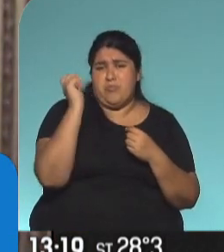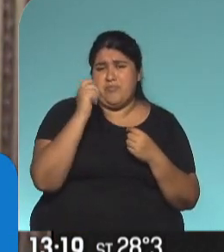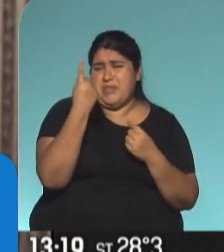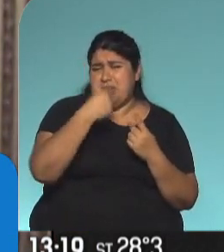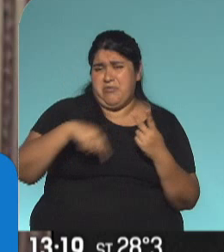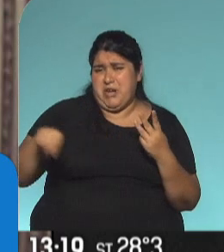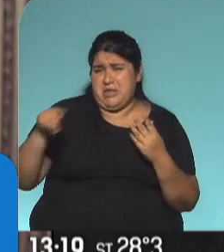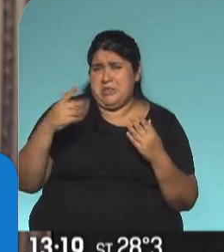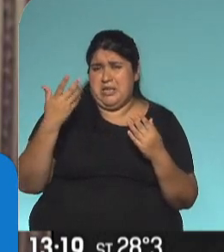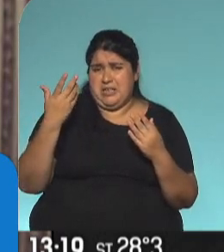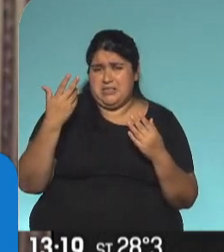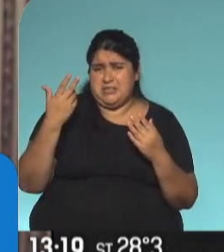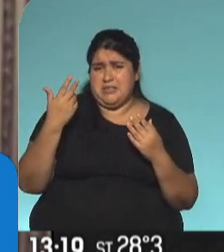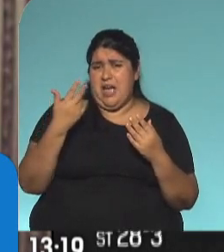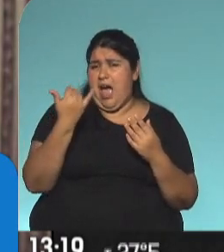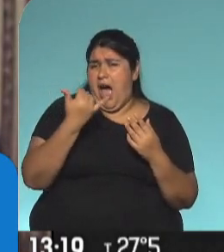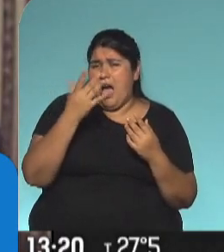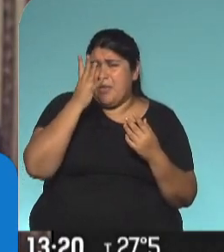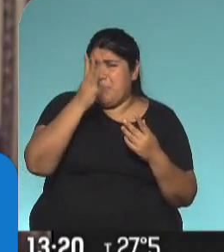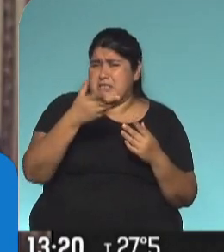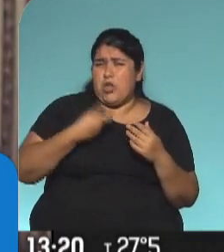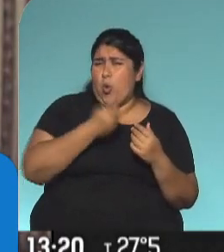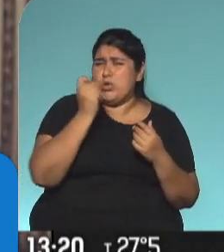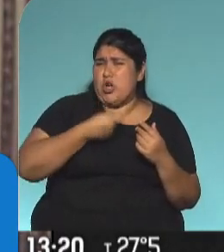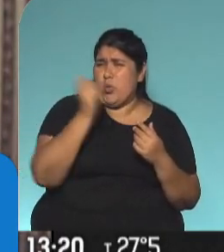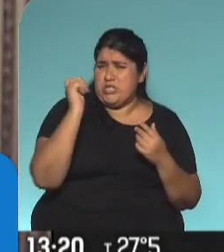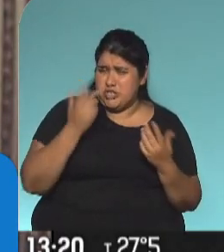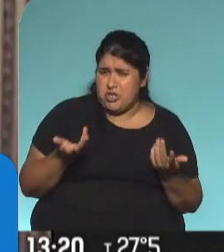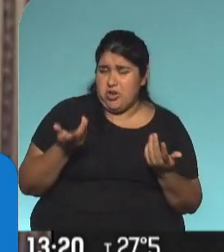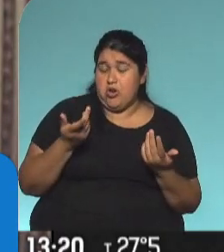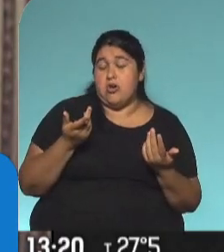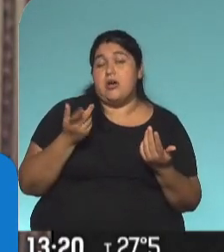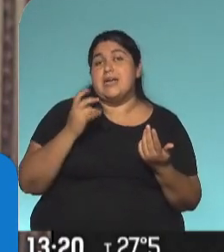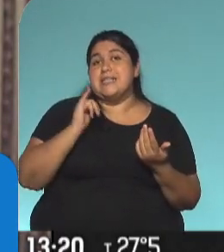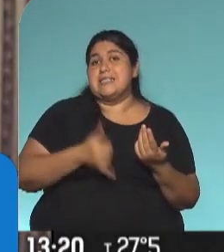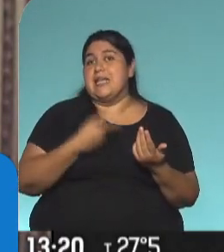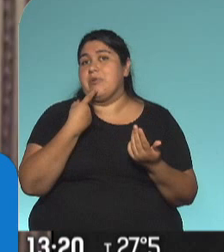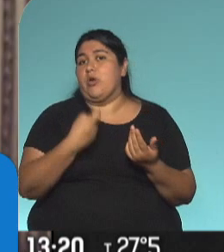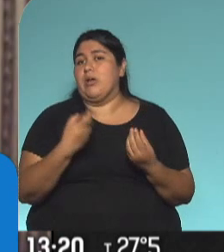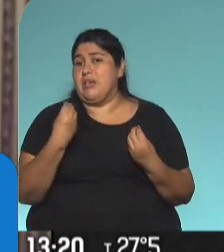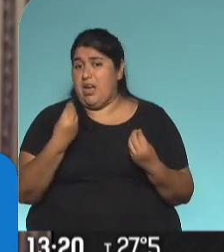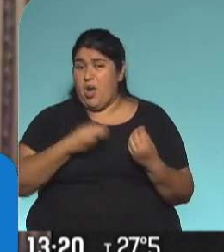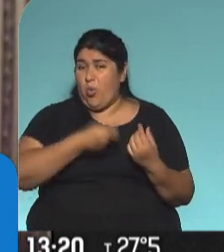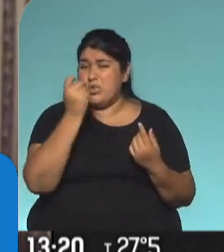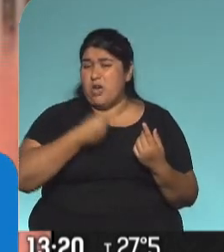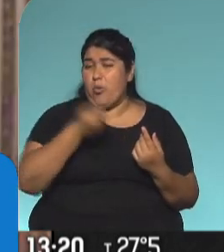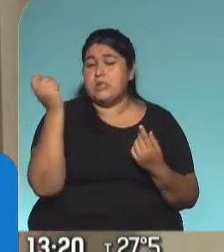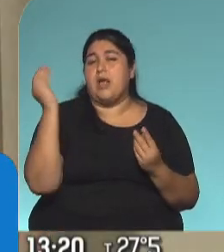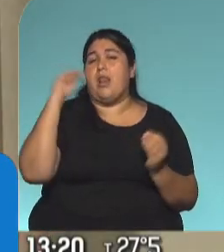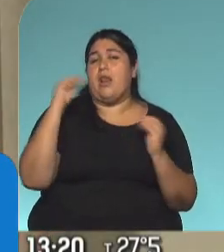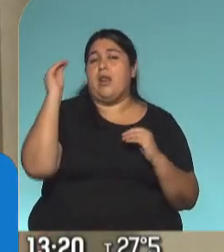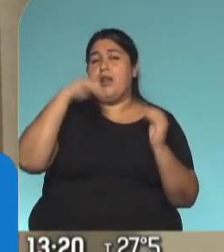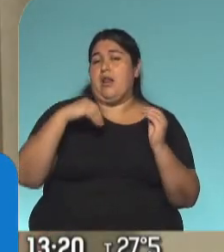Chapo Guzmán, ni Pinochet juntos han tenido tantos juicios. Entonces lo que sí es claro es que todos esos juicios son, pues, una